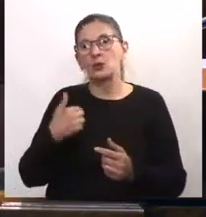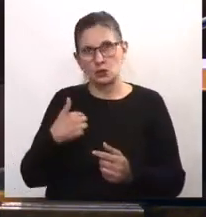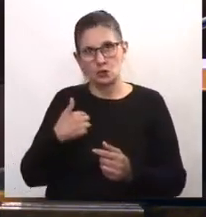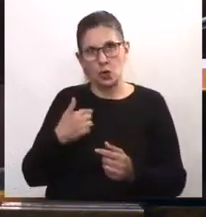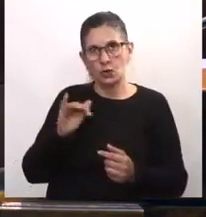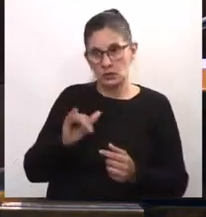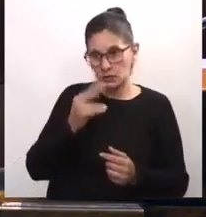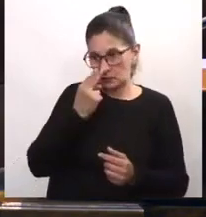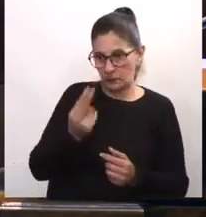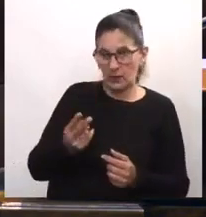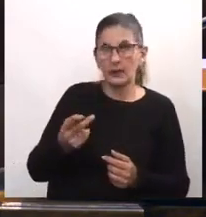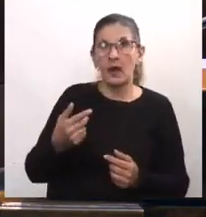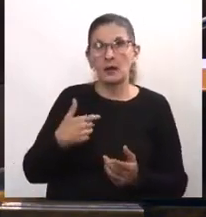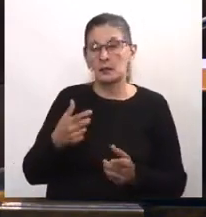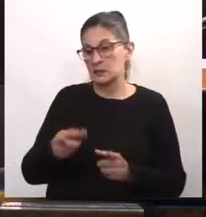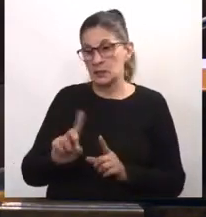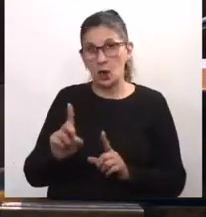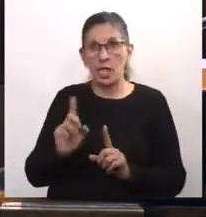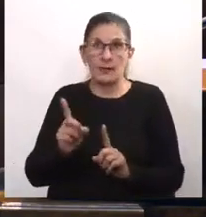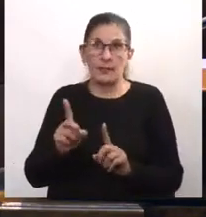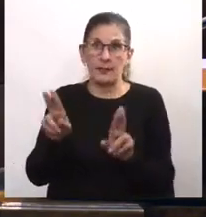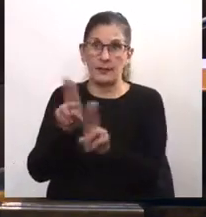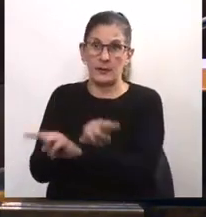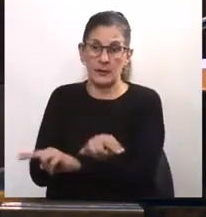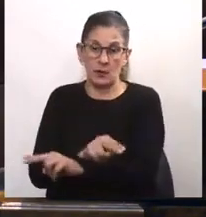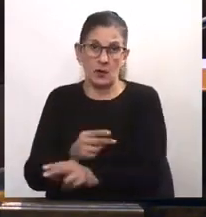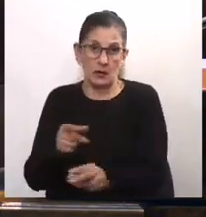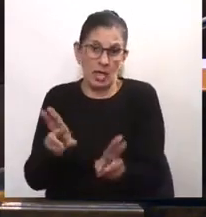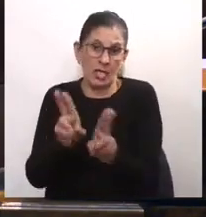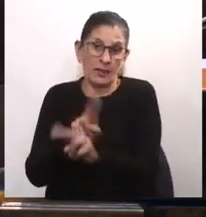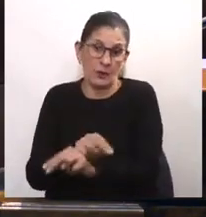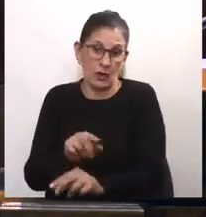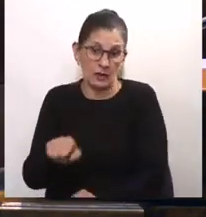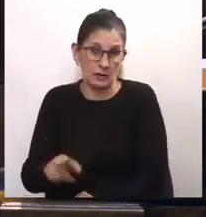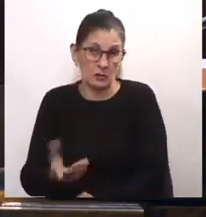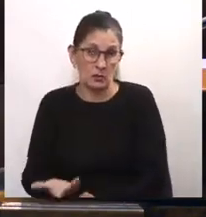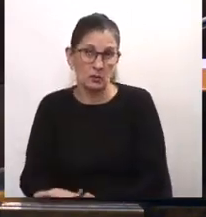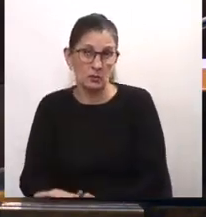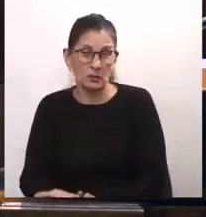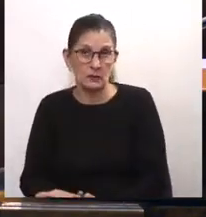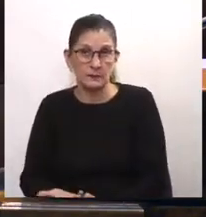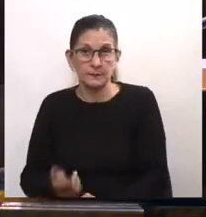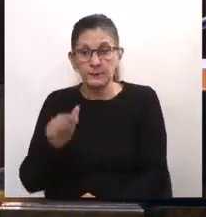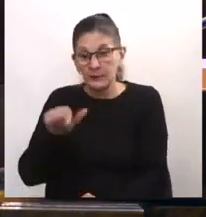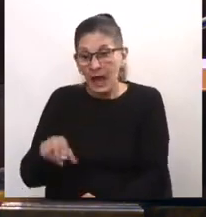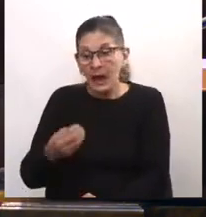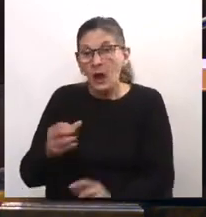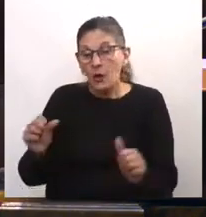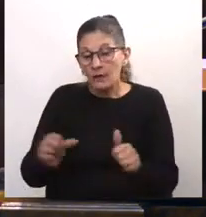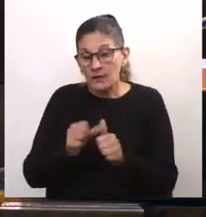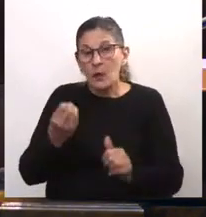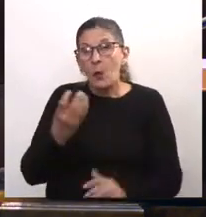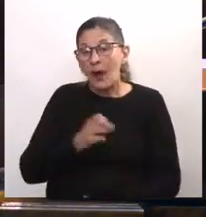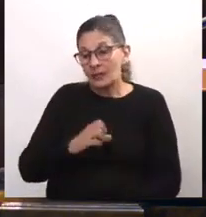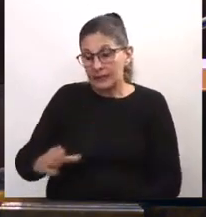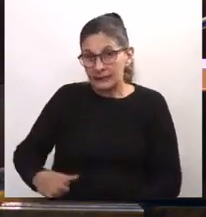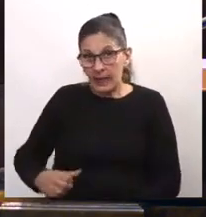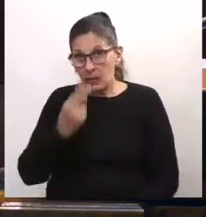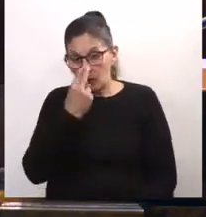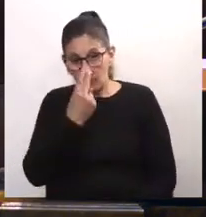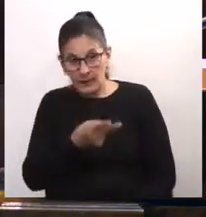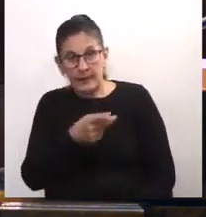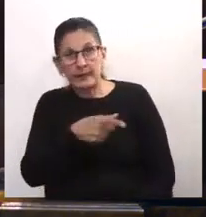si no lo que tiene que hacer es derogar esto. Propongan su derogación. Acá lo que se va a hacer es cuando el Estado estime que una